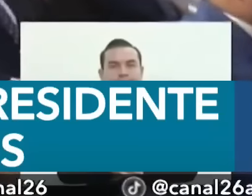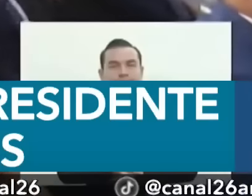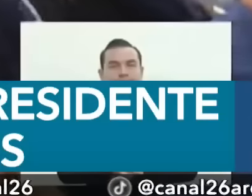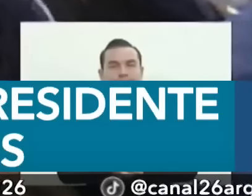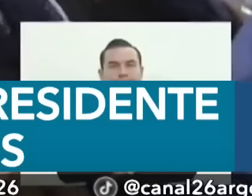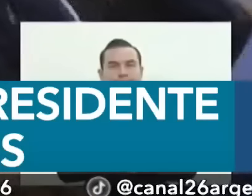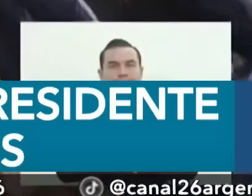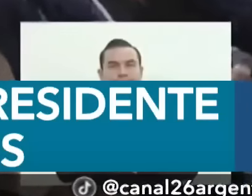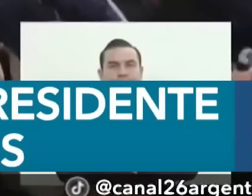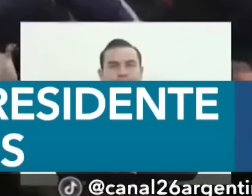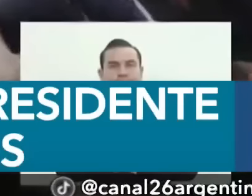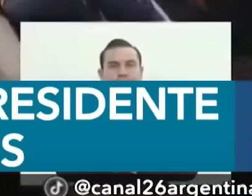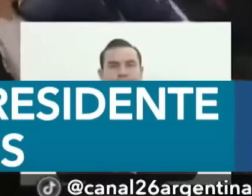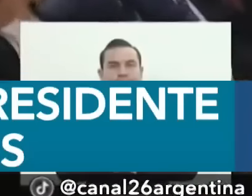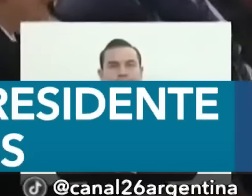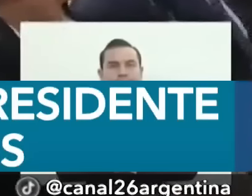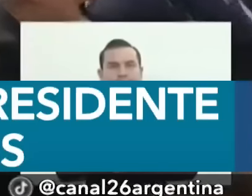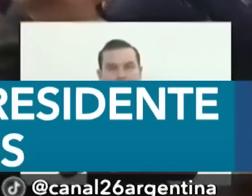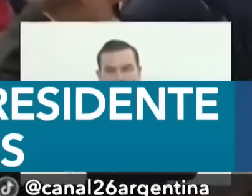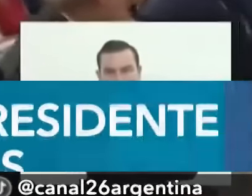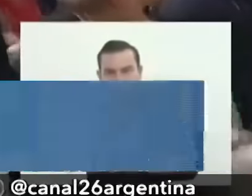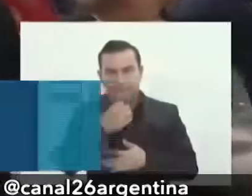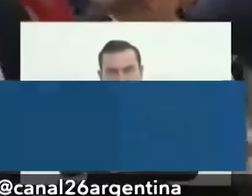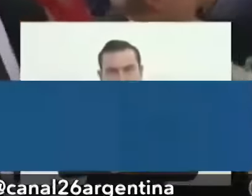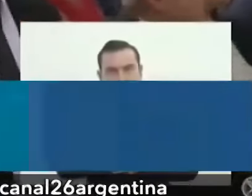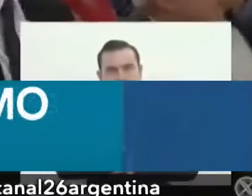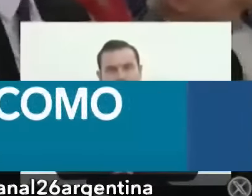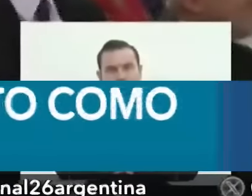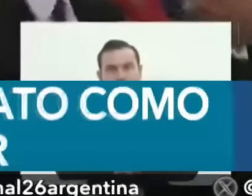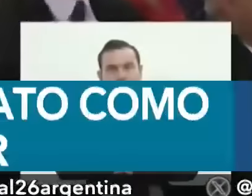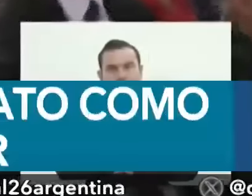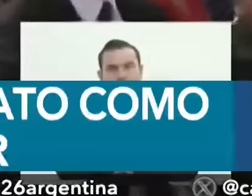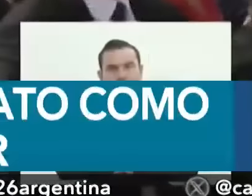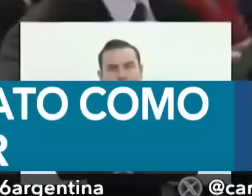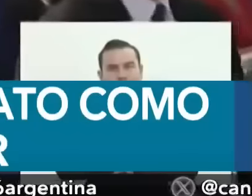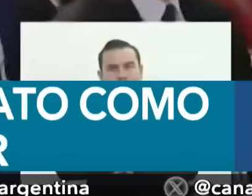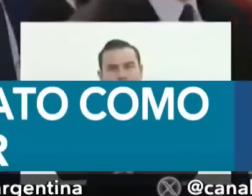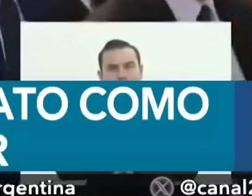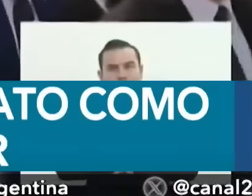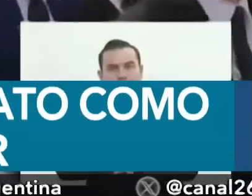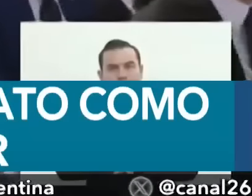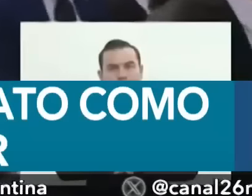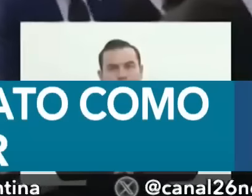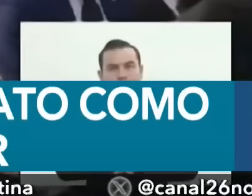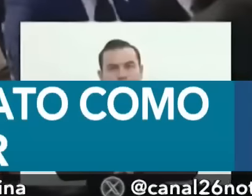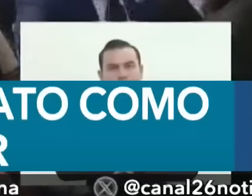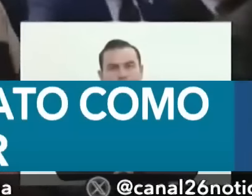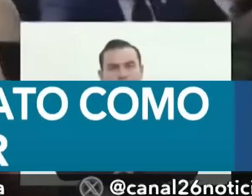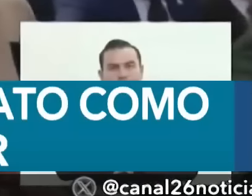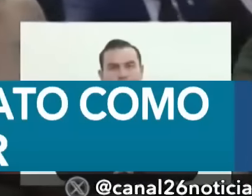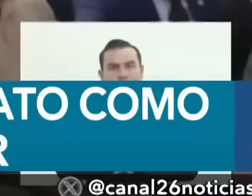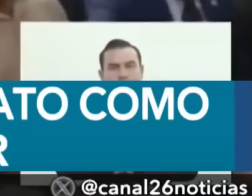muy visto a nivel mundial para el turismo extranjero. Bueno, seguramente después de este segundo